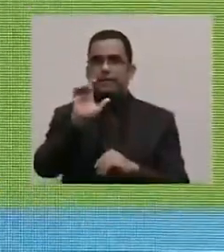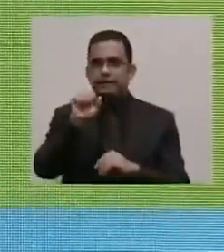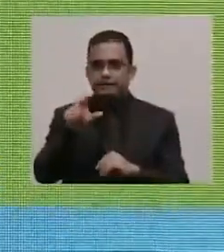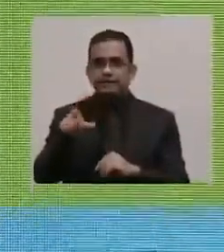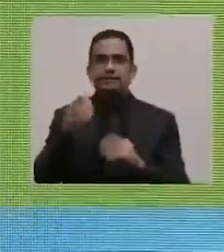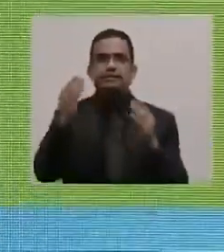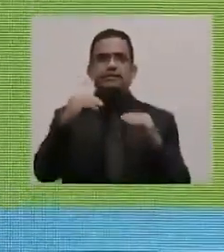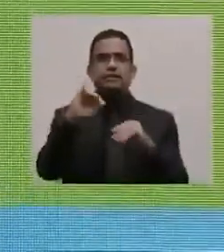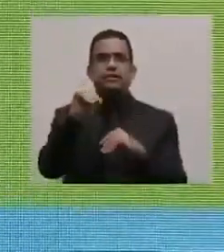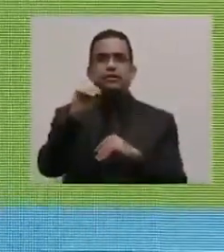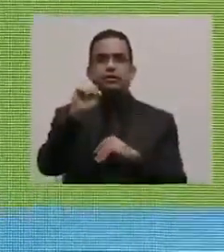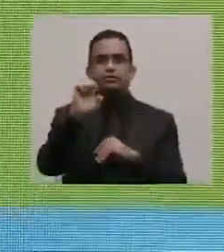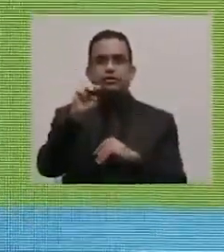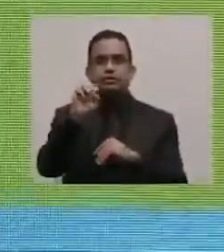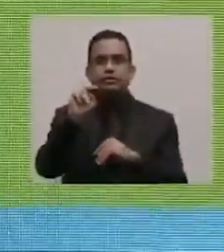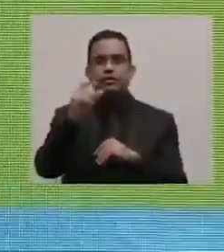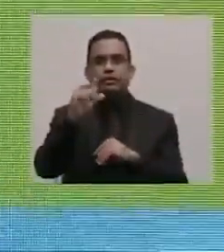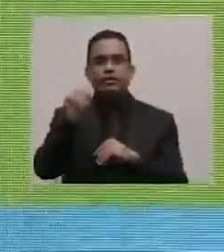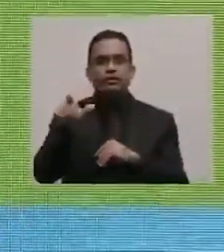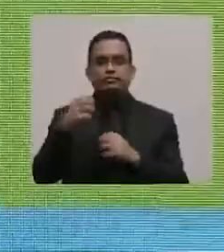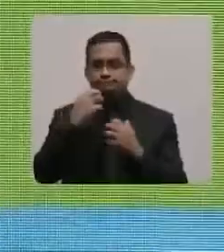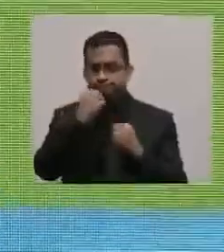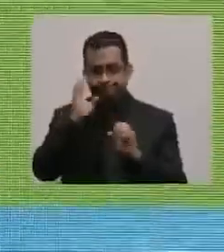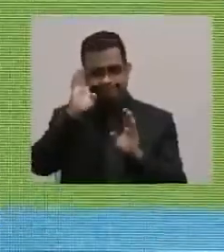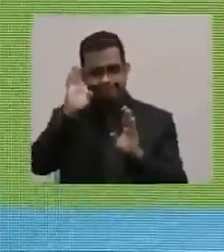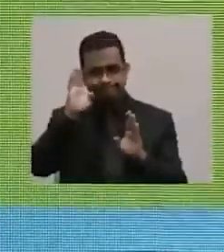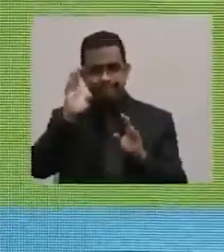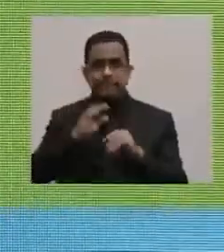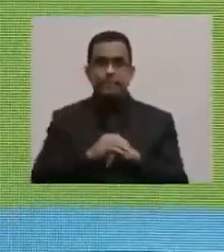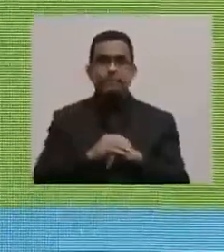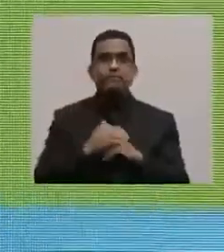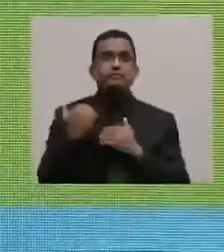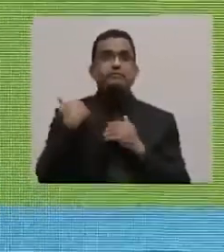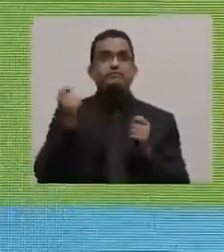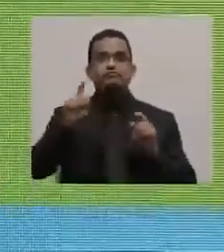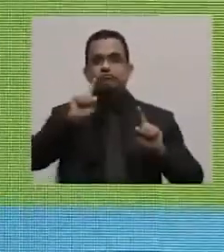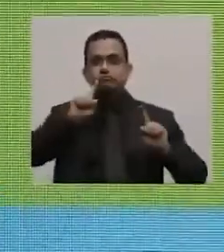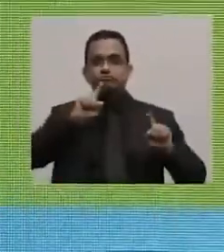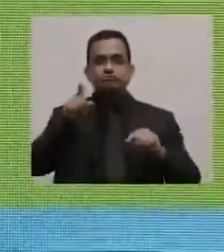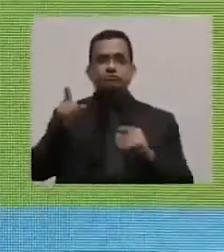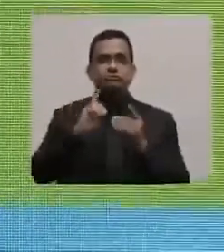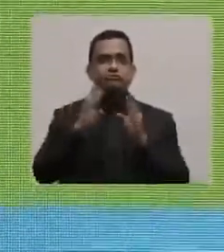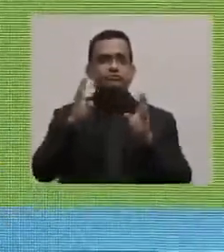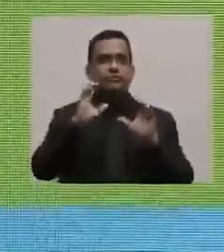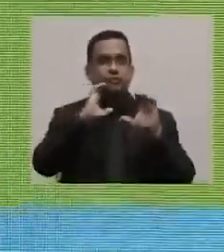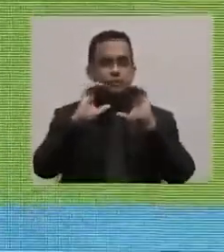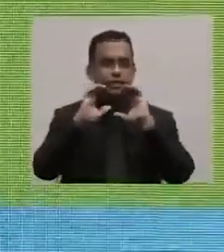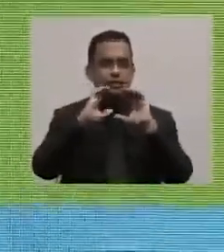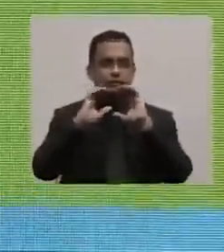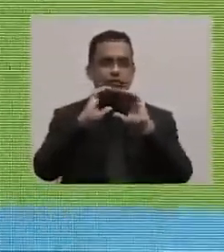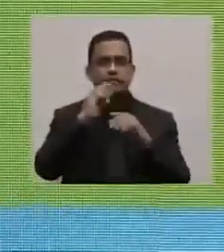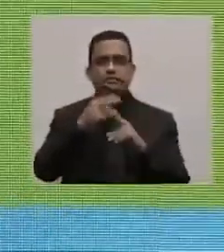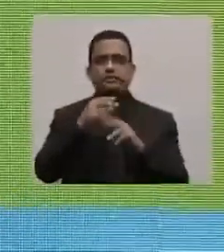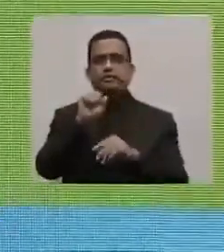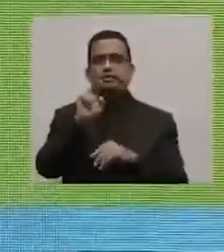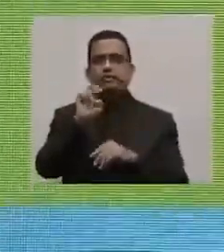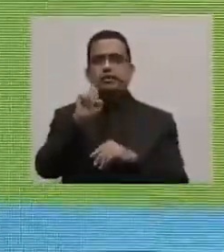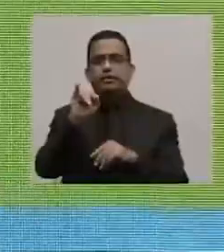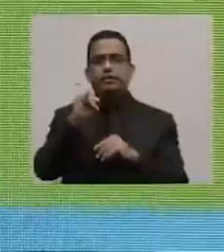Monegro, nuestra reiterada admiración, y como moderadora a nuestra directora de comunicación, Suedi